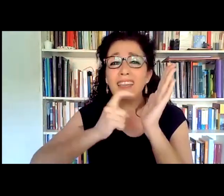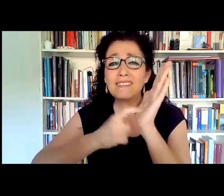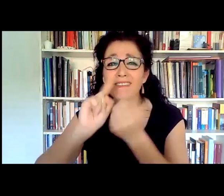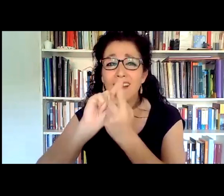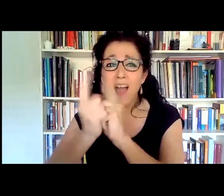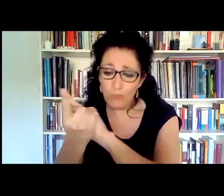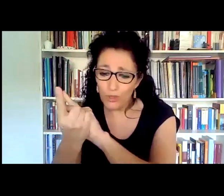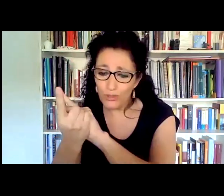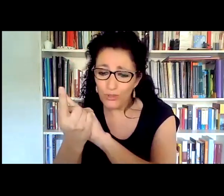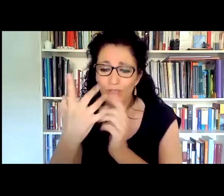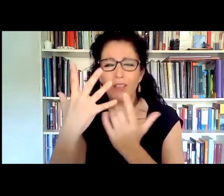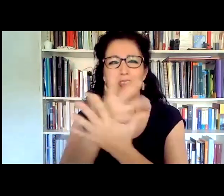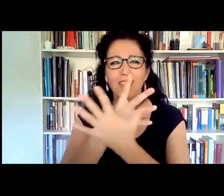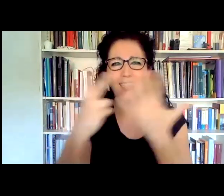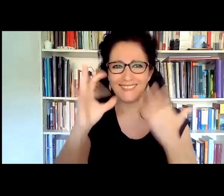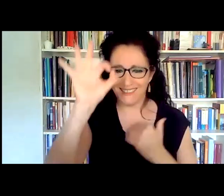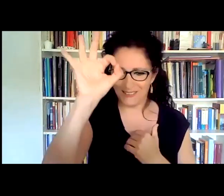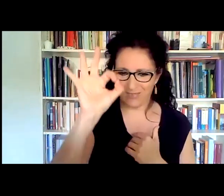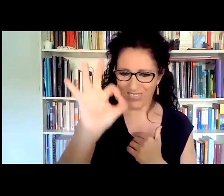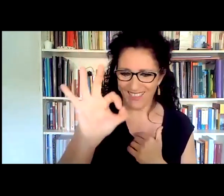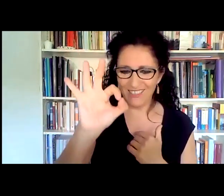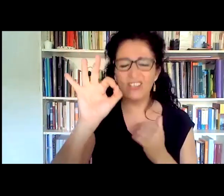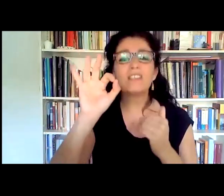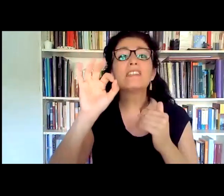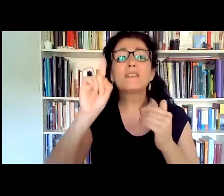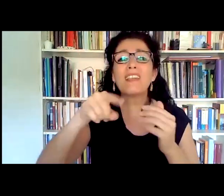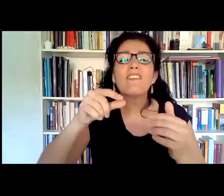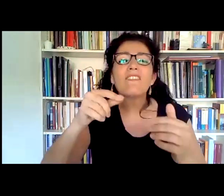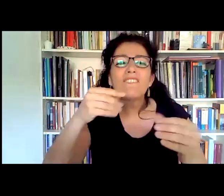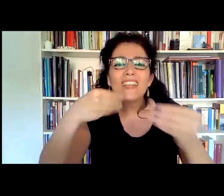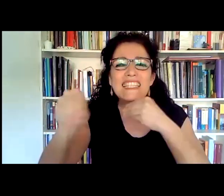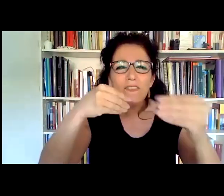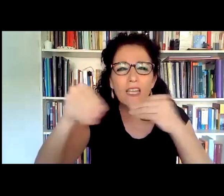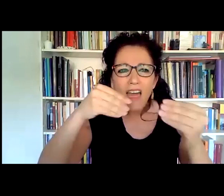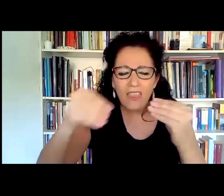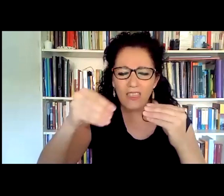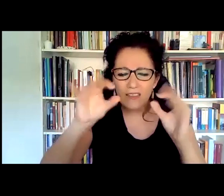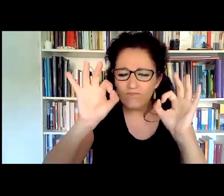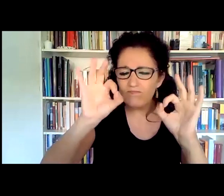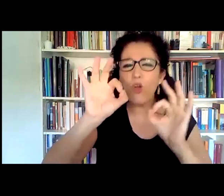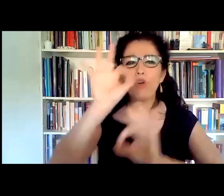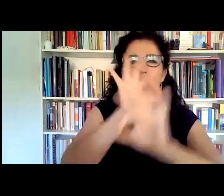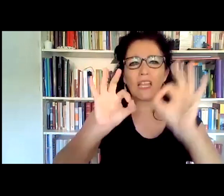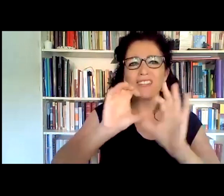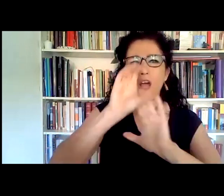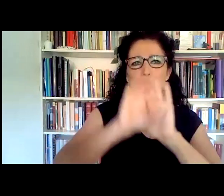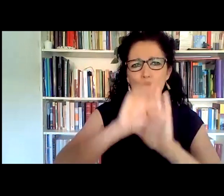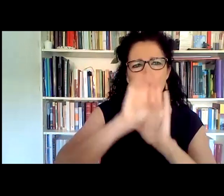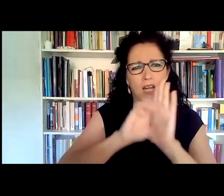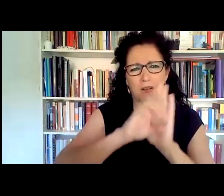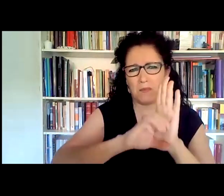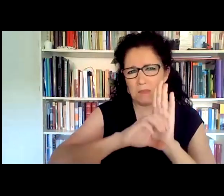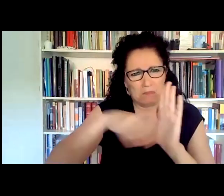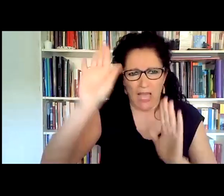un 19%, tiene que haber cambio a nivel legislativo, un 17%, y también